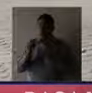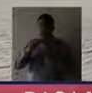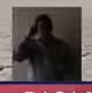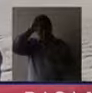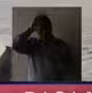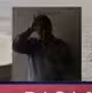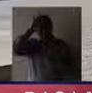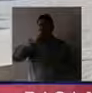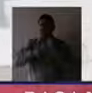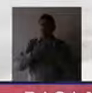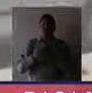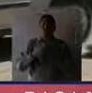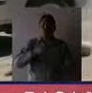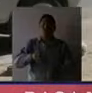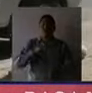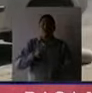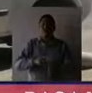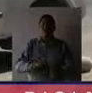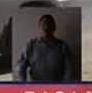Tarija arribaron con toda normalidad.